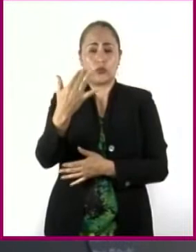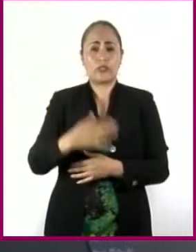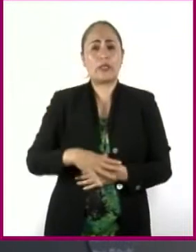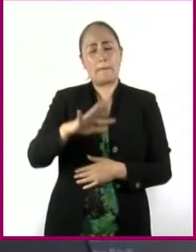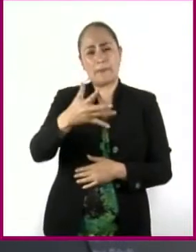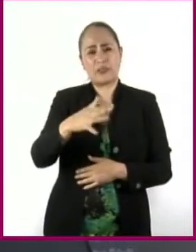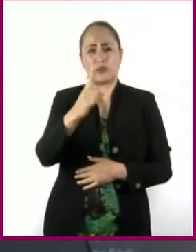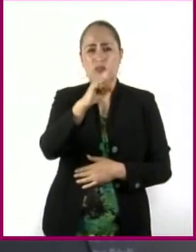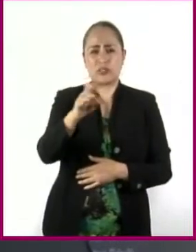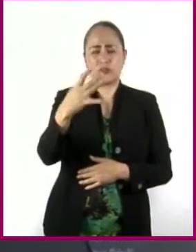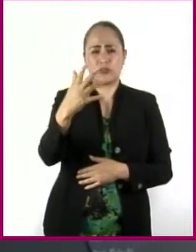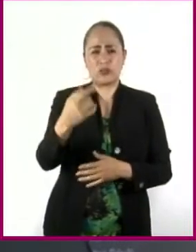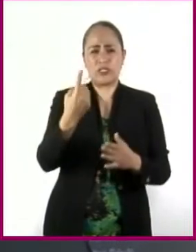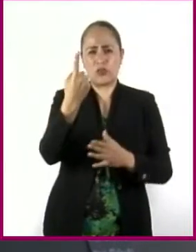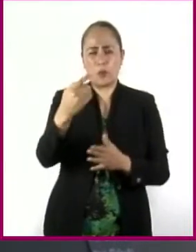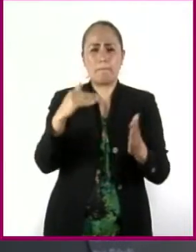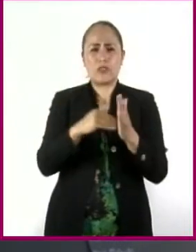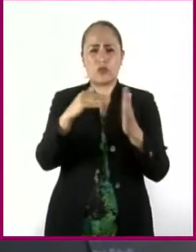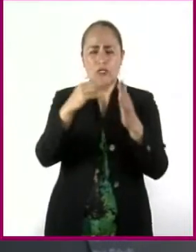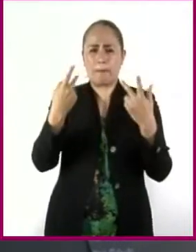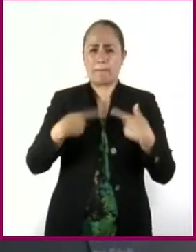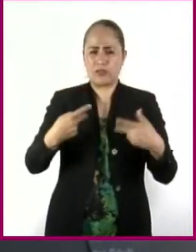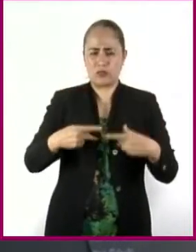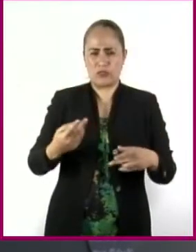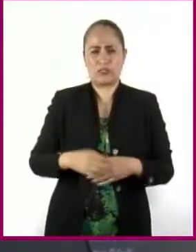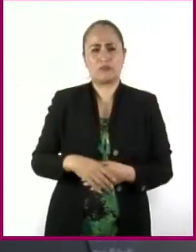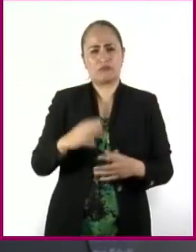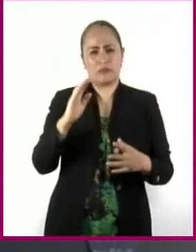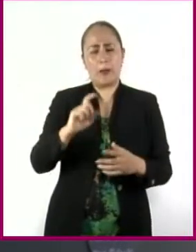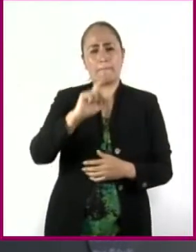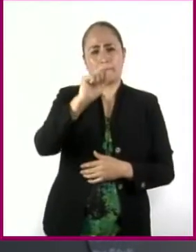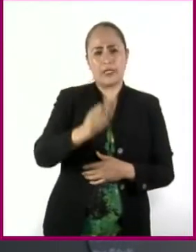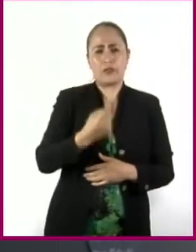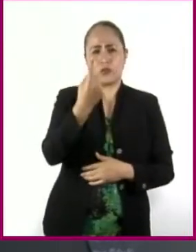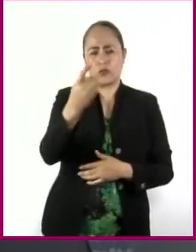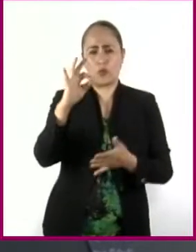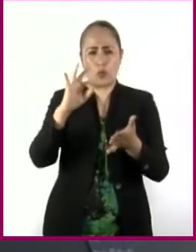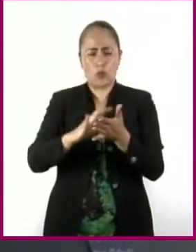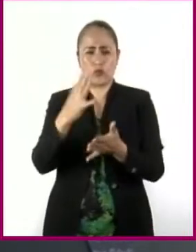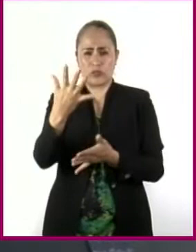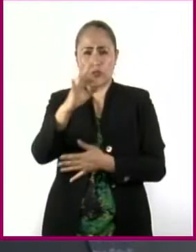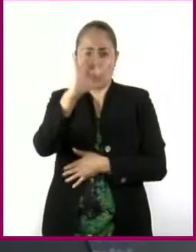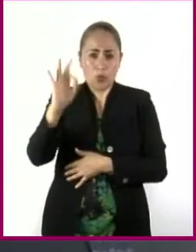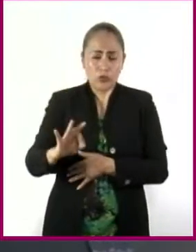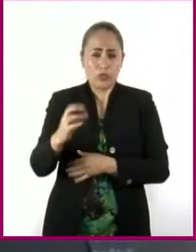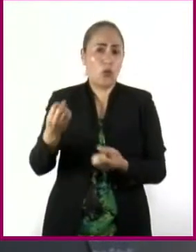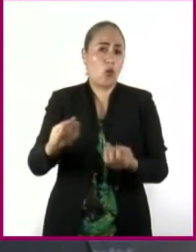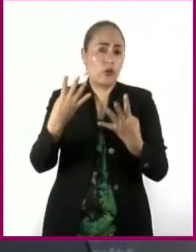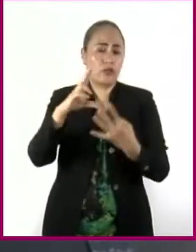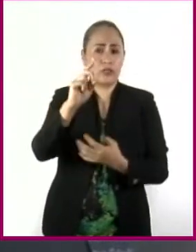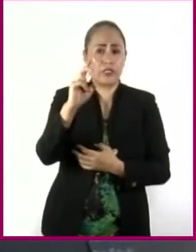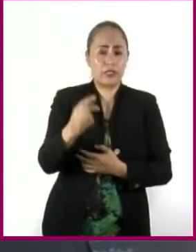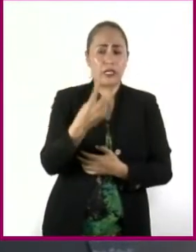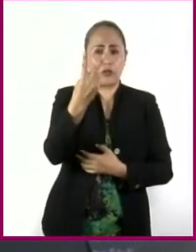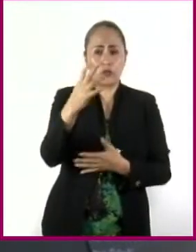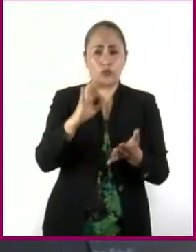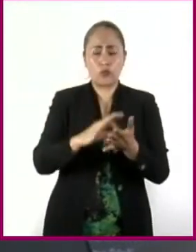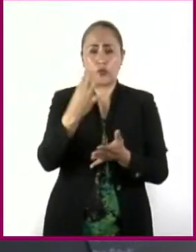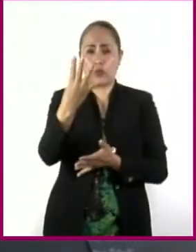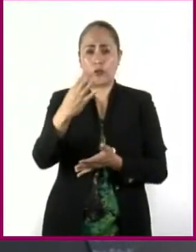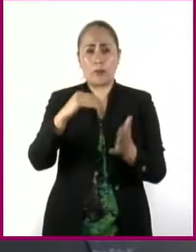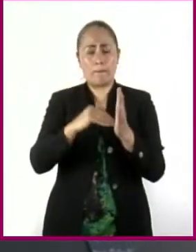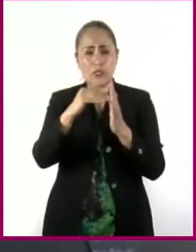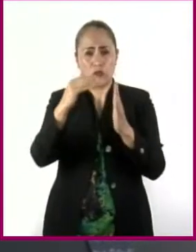de 151 millones de personas, de las cuales 21.5%, es decir, 32.4 millones